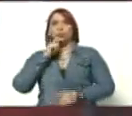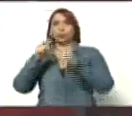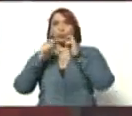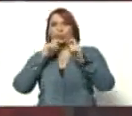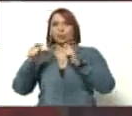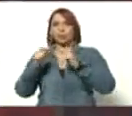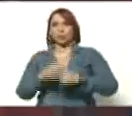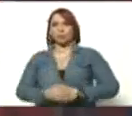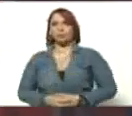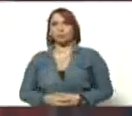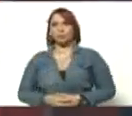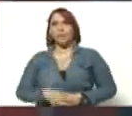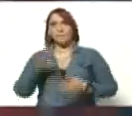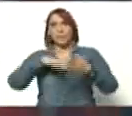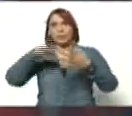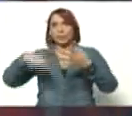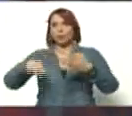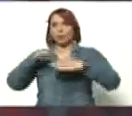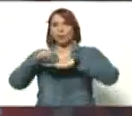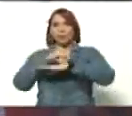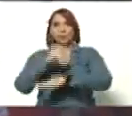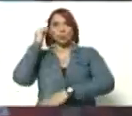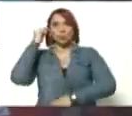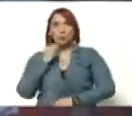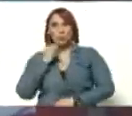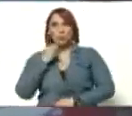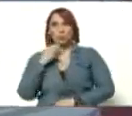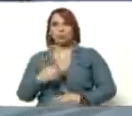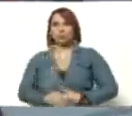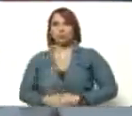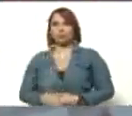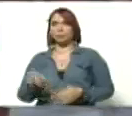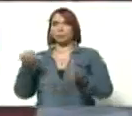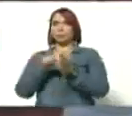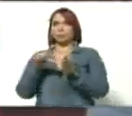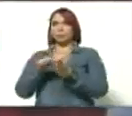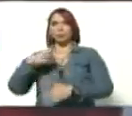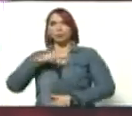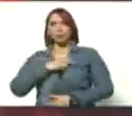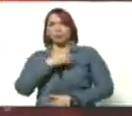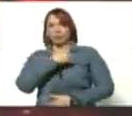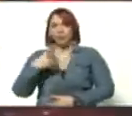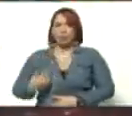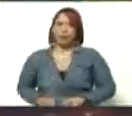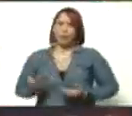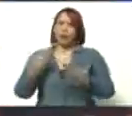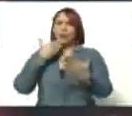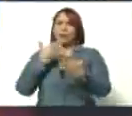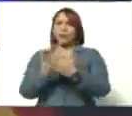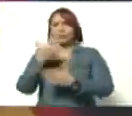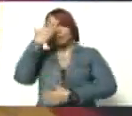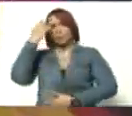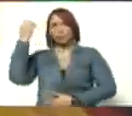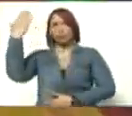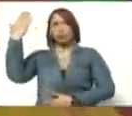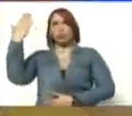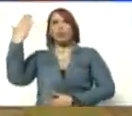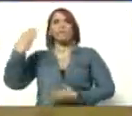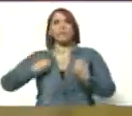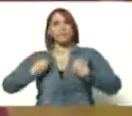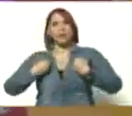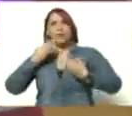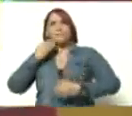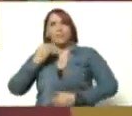municipio Simón Bolívar, donde queremos darle las gracias primeramente a Dios por vivir esta